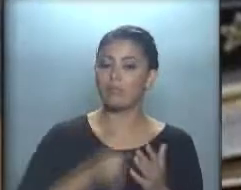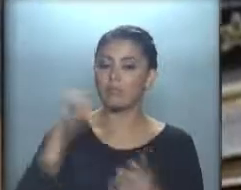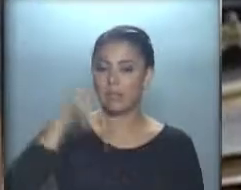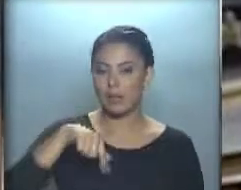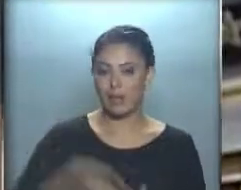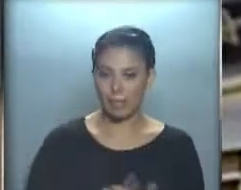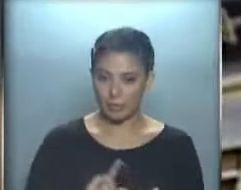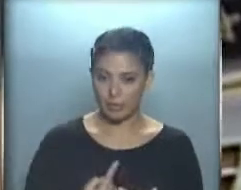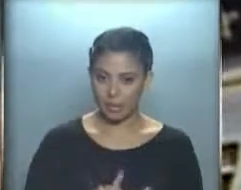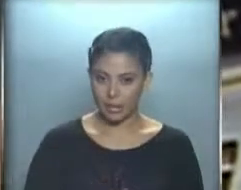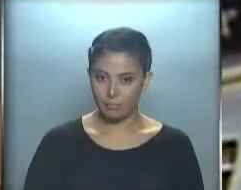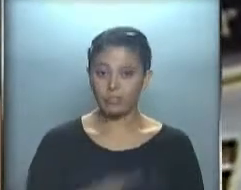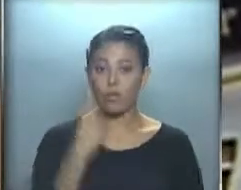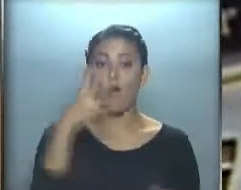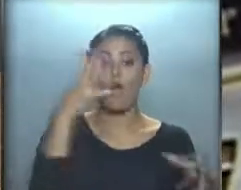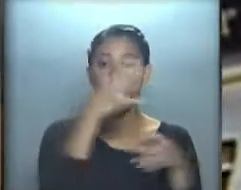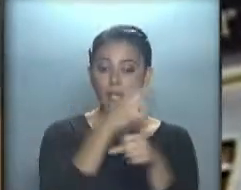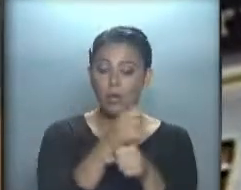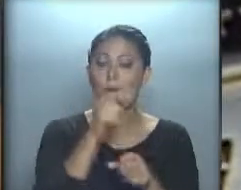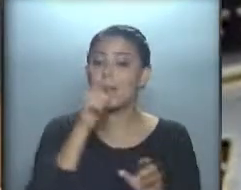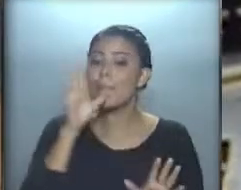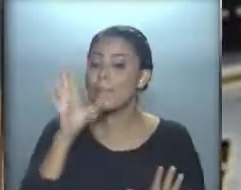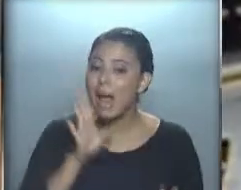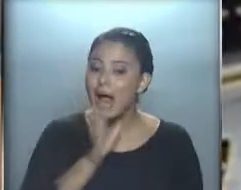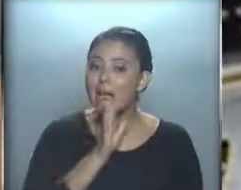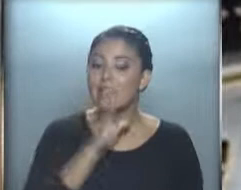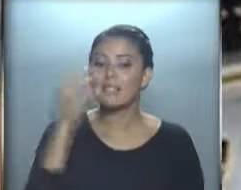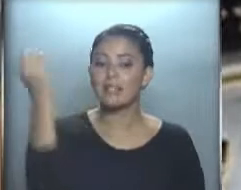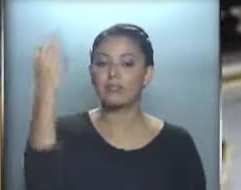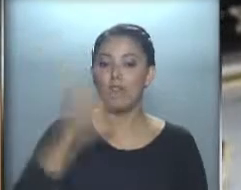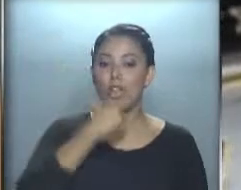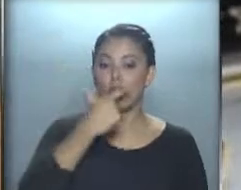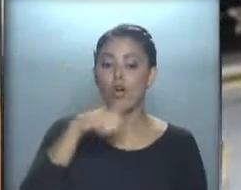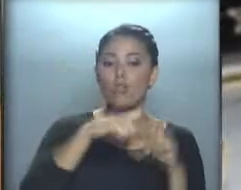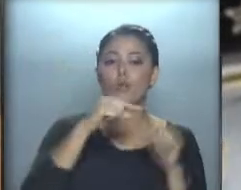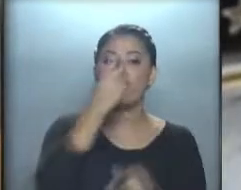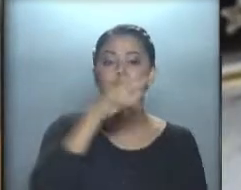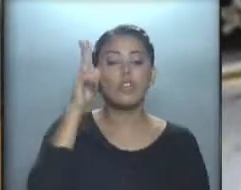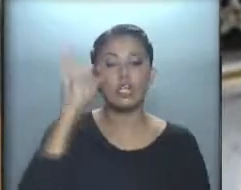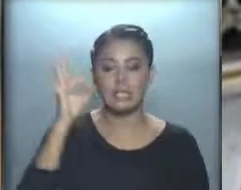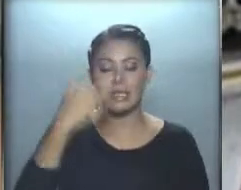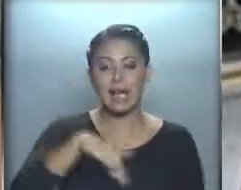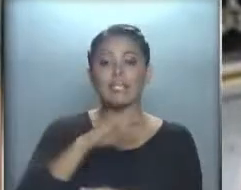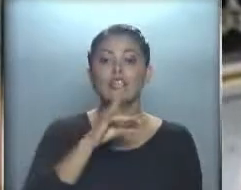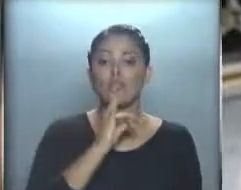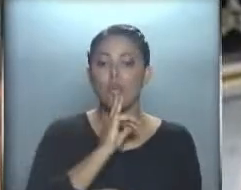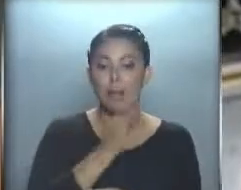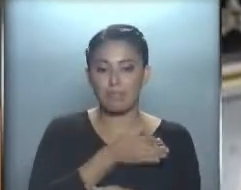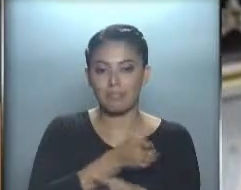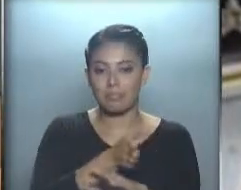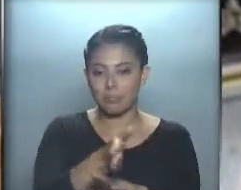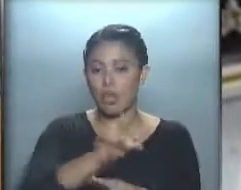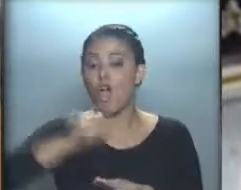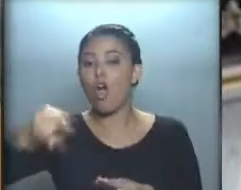en capital federal un colectivo aparentemente cruzó en rojo de la línea 180 que venía por la calle tucumán invirtió a